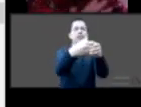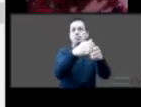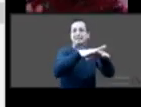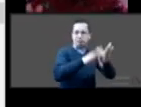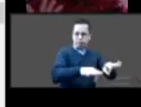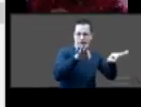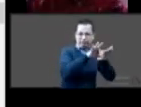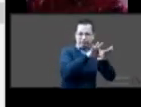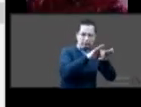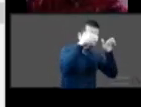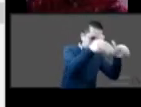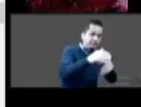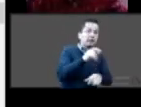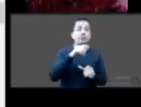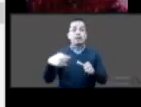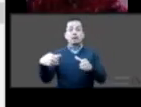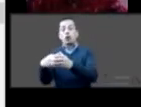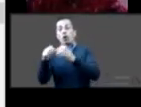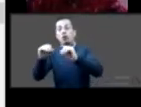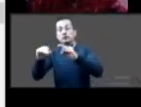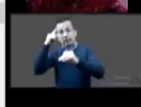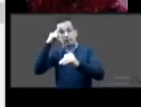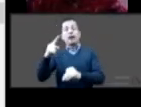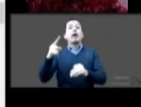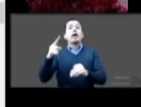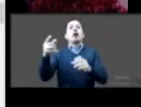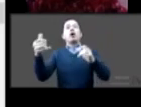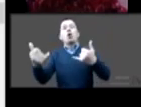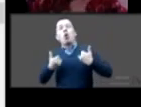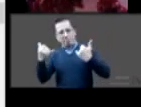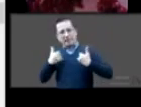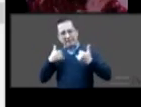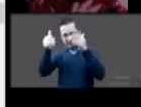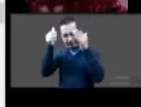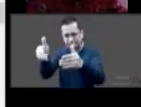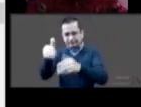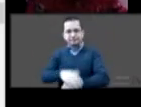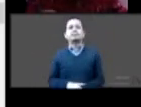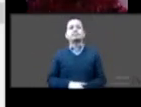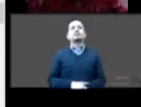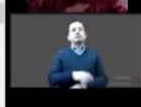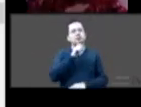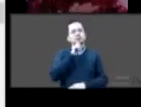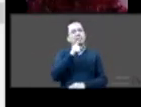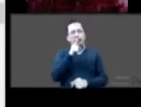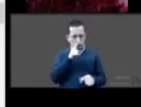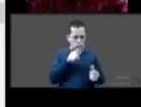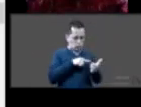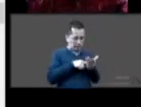unidad de análisis y de contexto de delitos de género que nos ayuda a toda